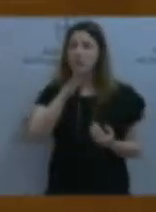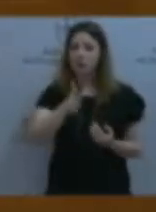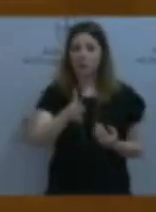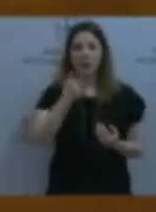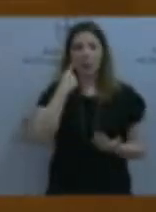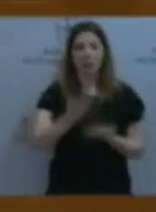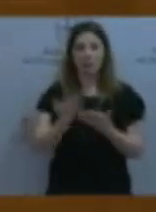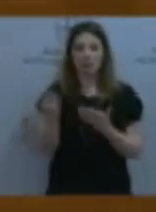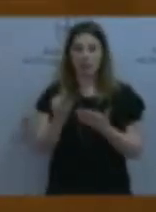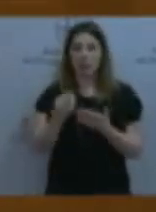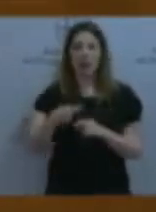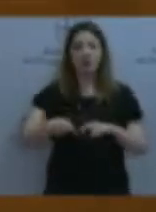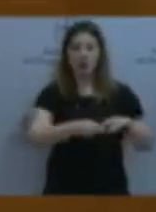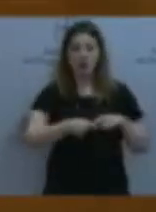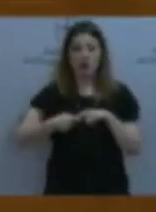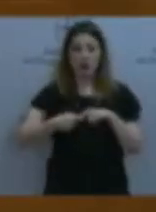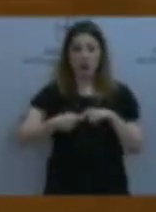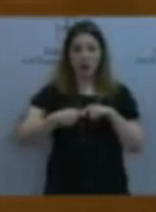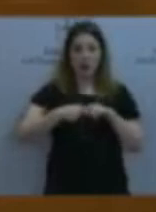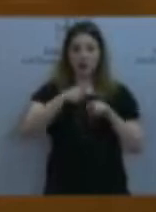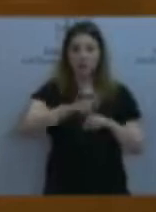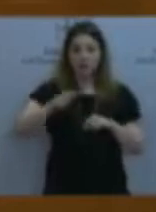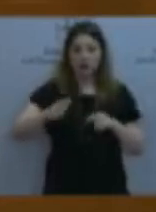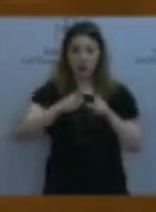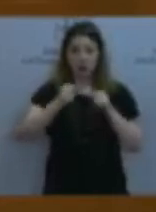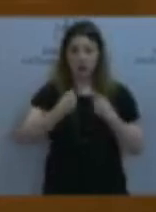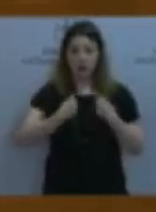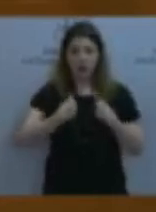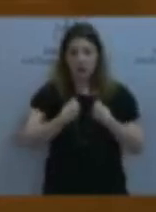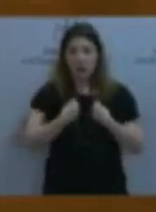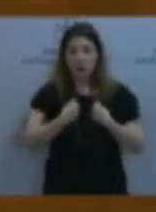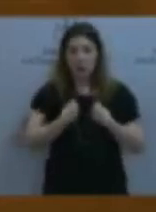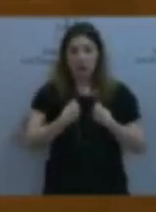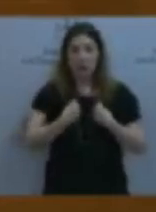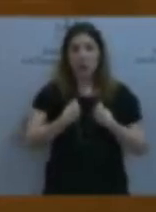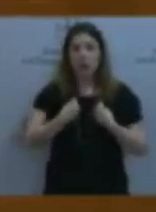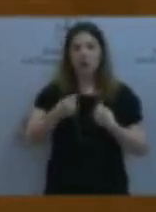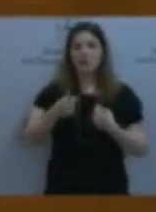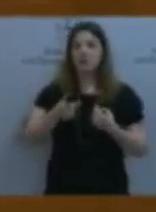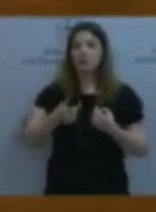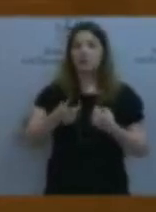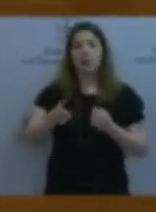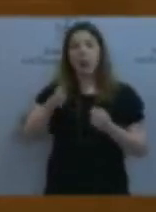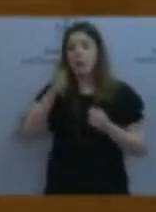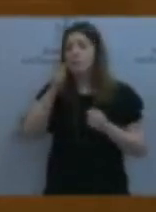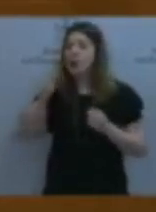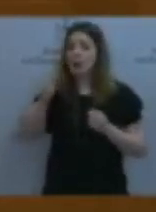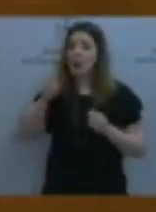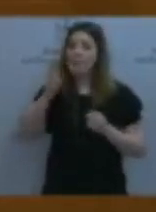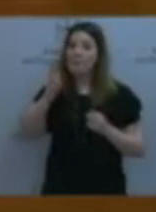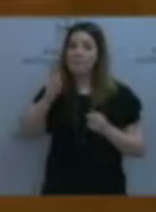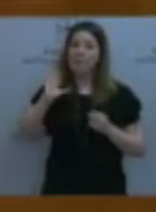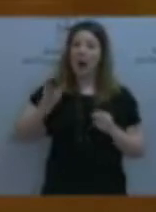asturiano con un pueblo hermano, el pueblo palestino. Y es una lástima que